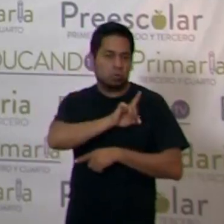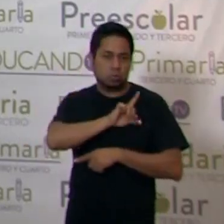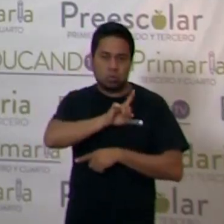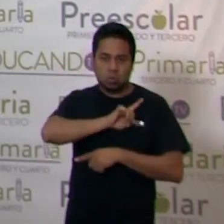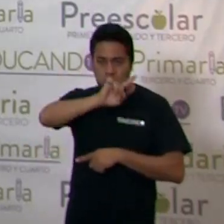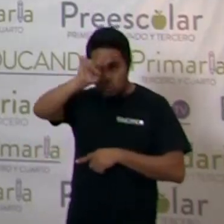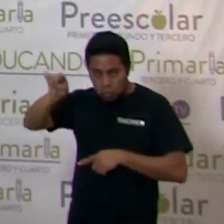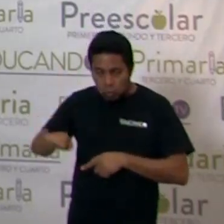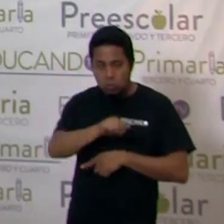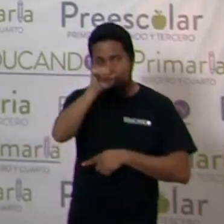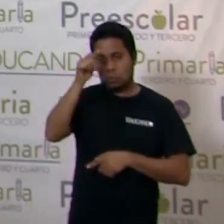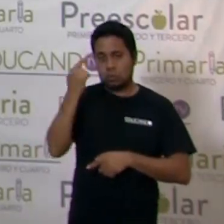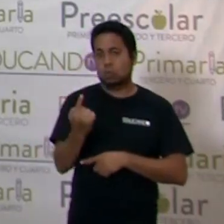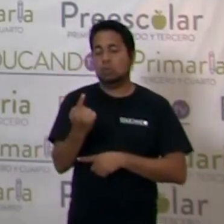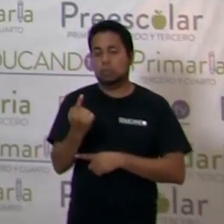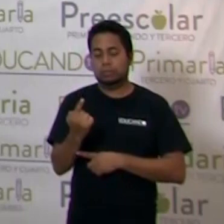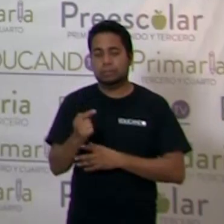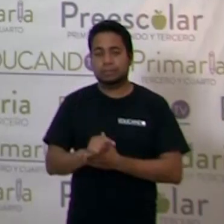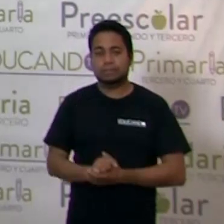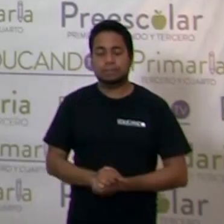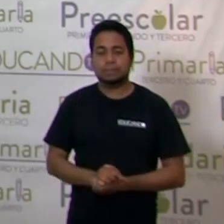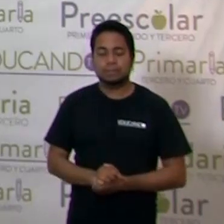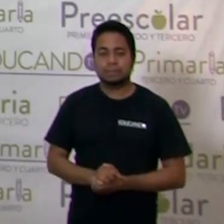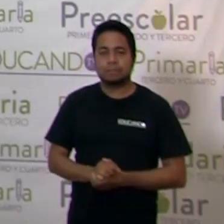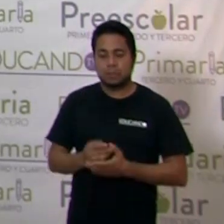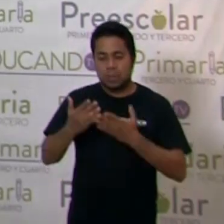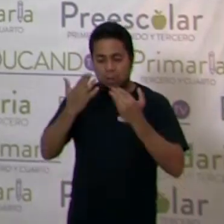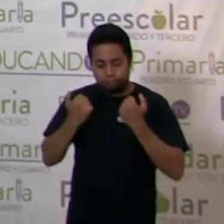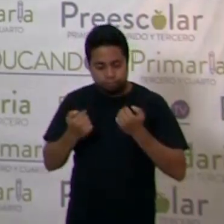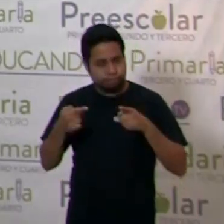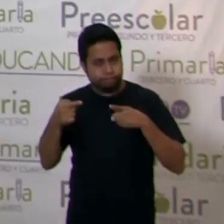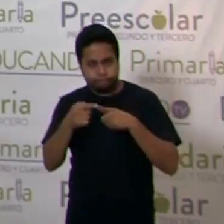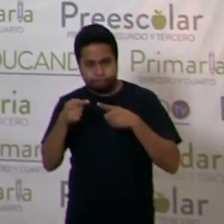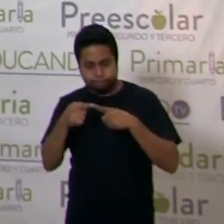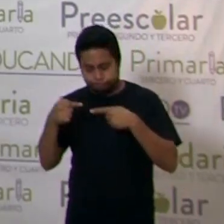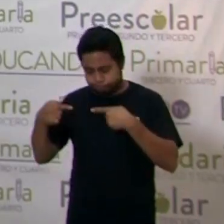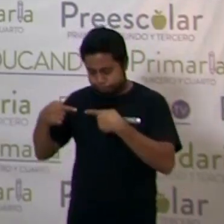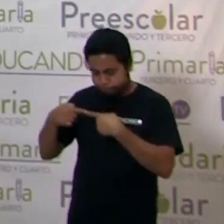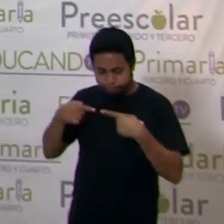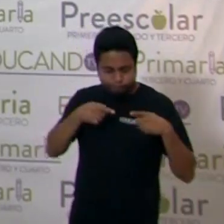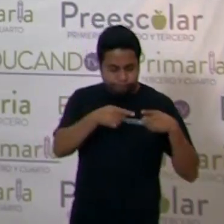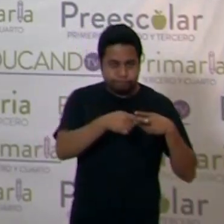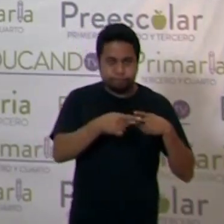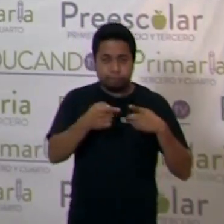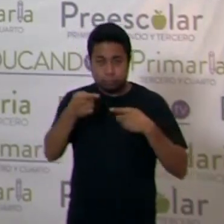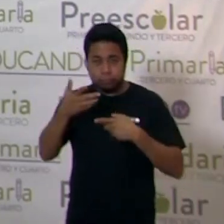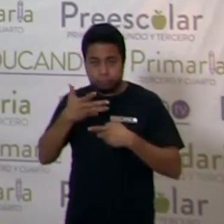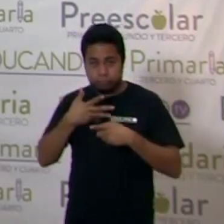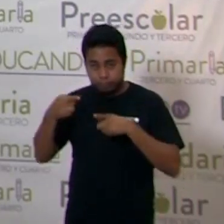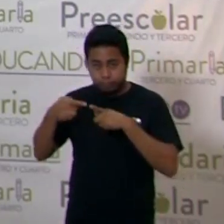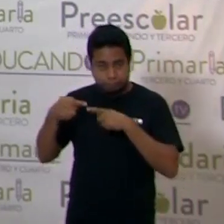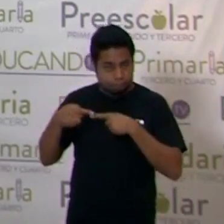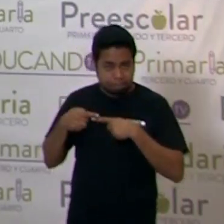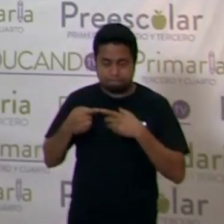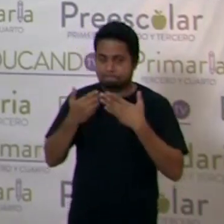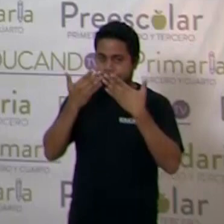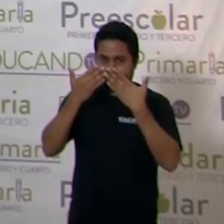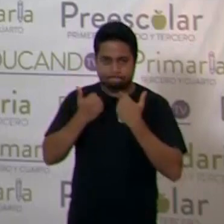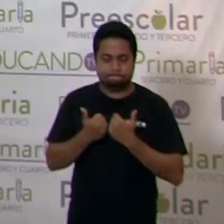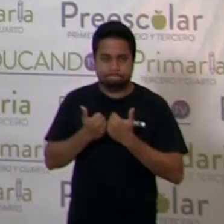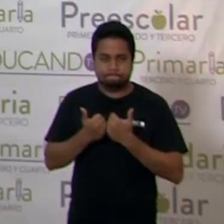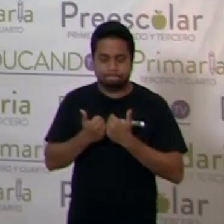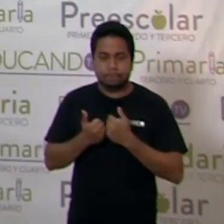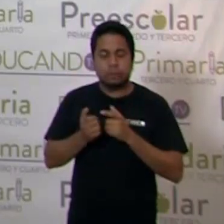curvo Aquí vemos que no tiene ningún vértice o tú ves piquitos O esquinas no